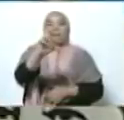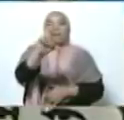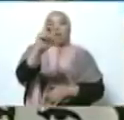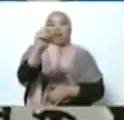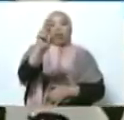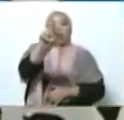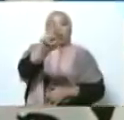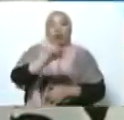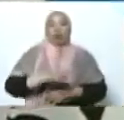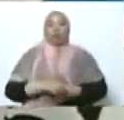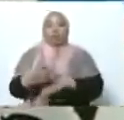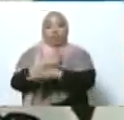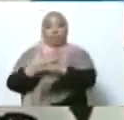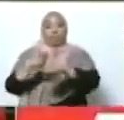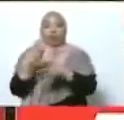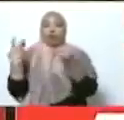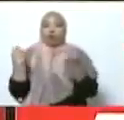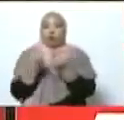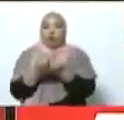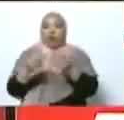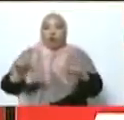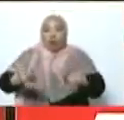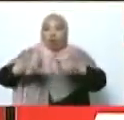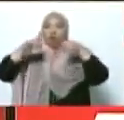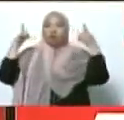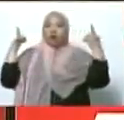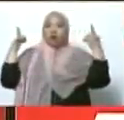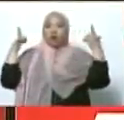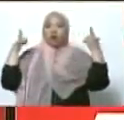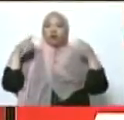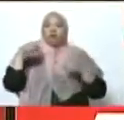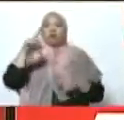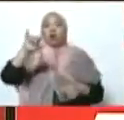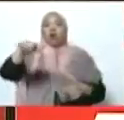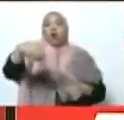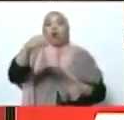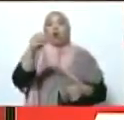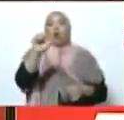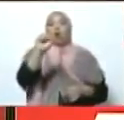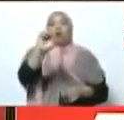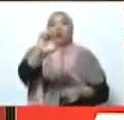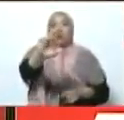gobernador. Para el Estado La Guaira, José Alejandro Terán.